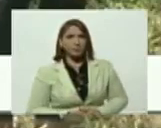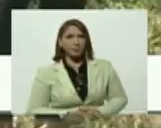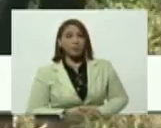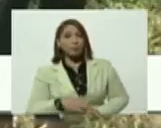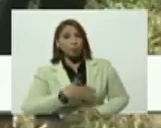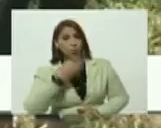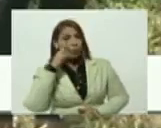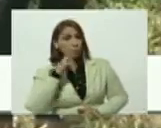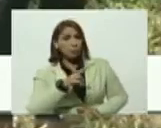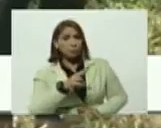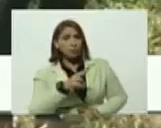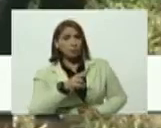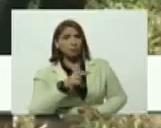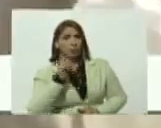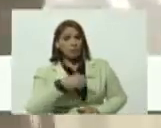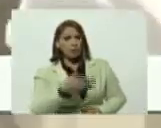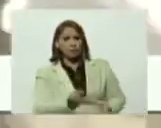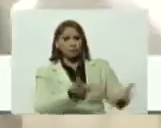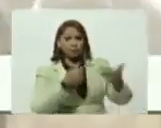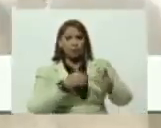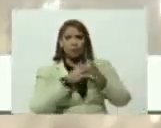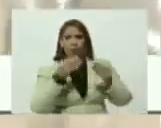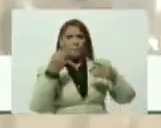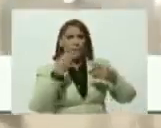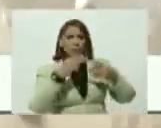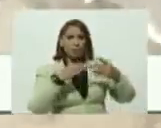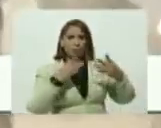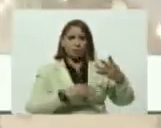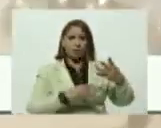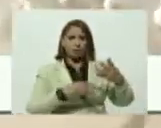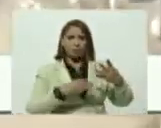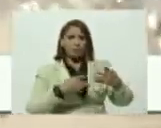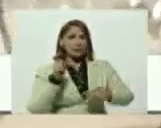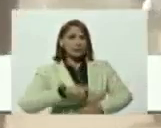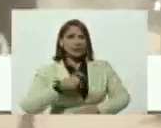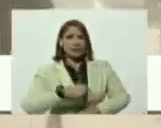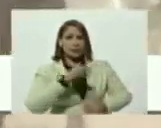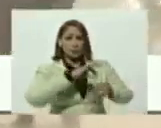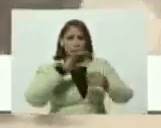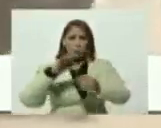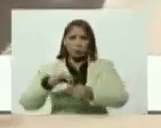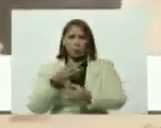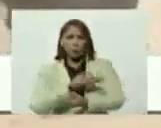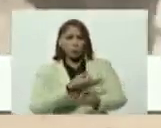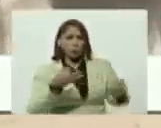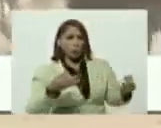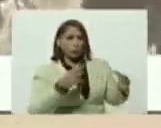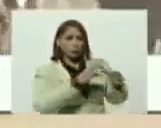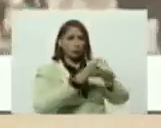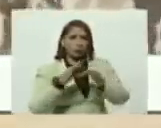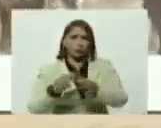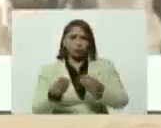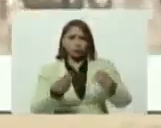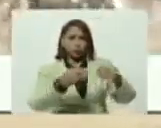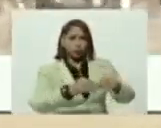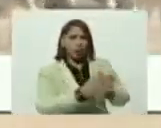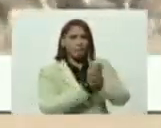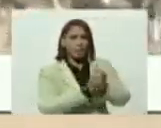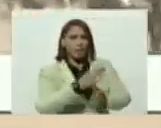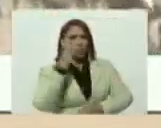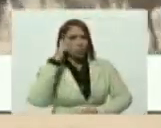Pudimos obtener todos los insumos que se requieren para esta exitosa siembra, en articulación con la compañera Robexa,